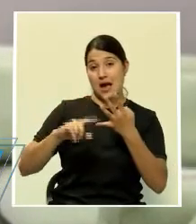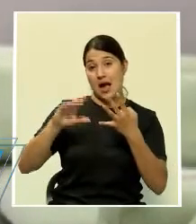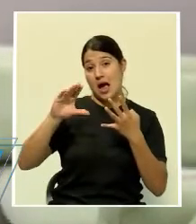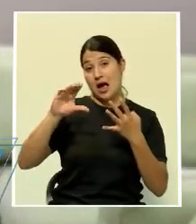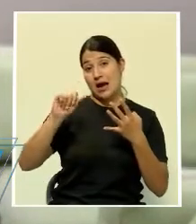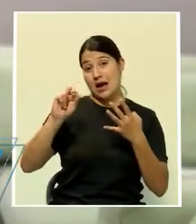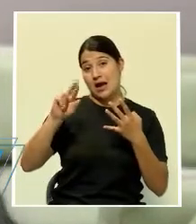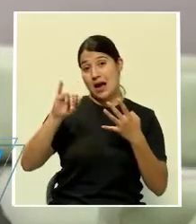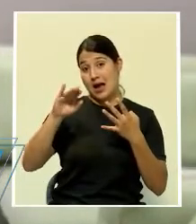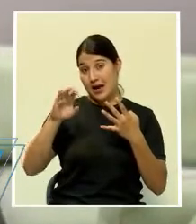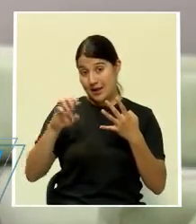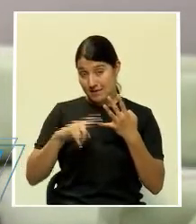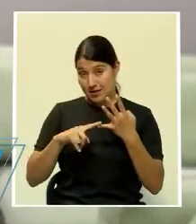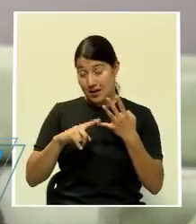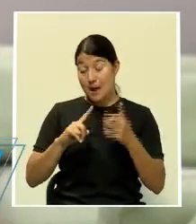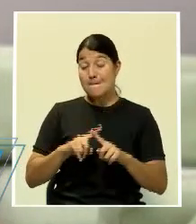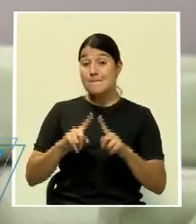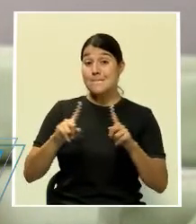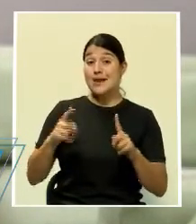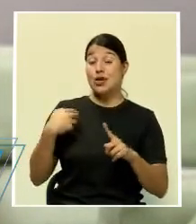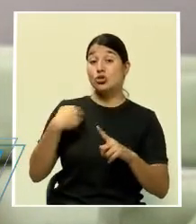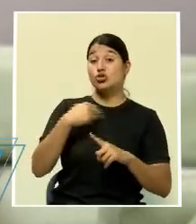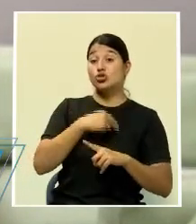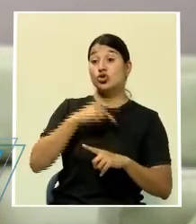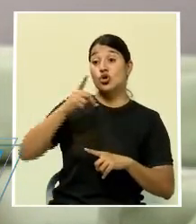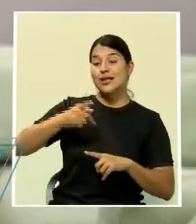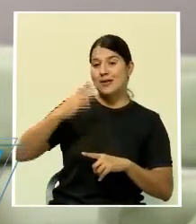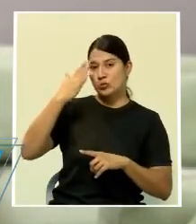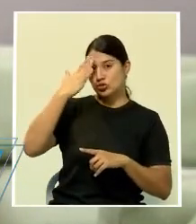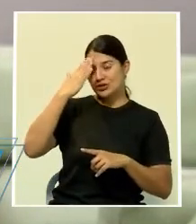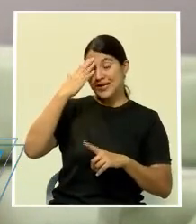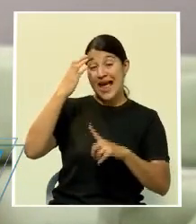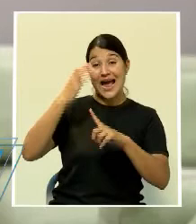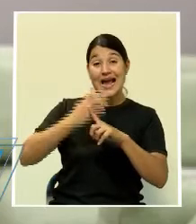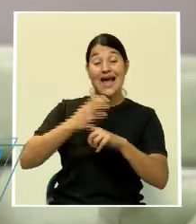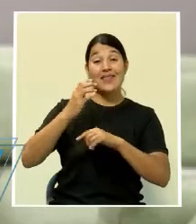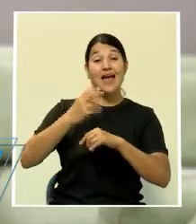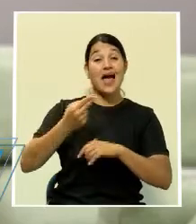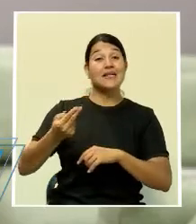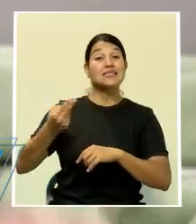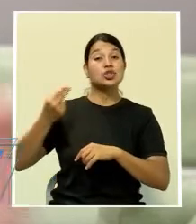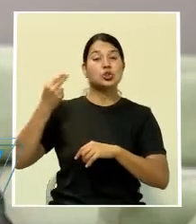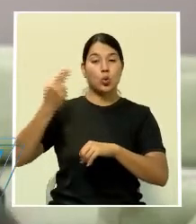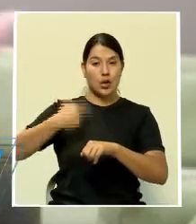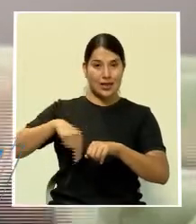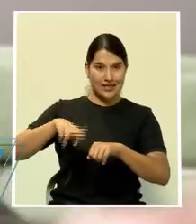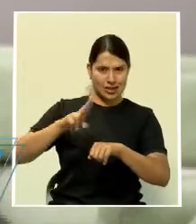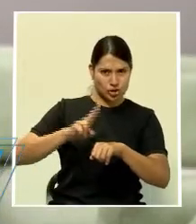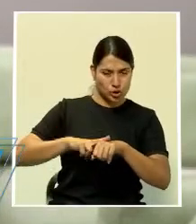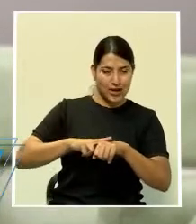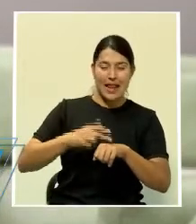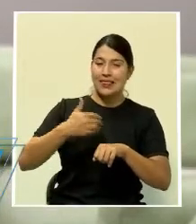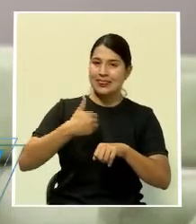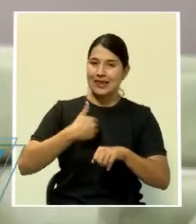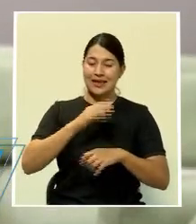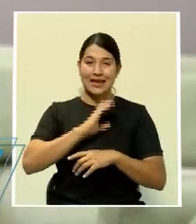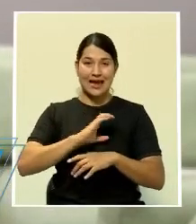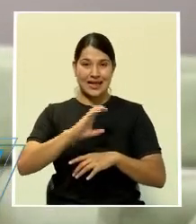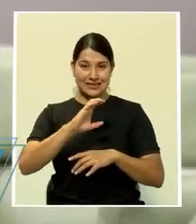tener en cuenta que cada historia nacional o cada historia territorial comunitaria presenta